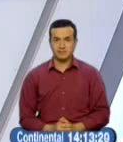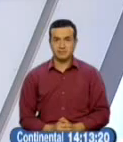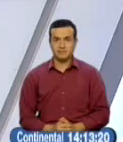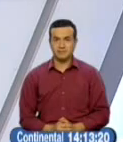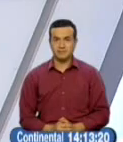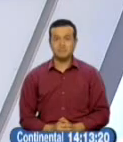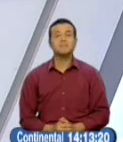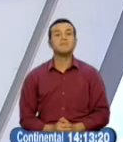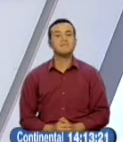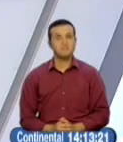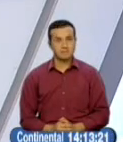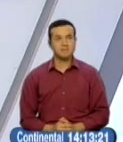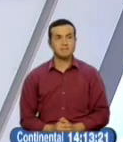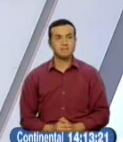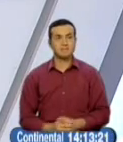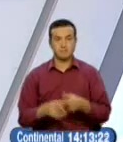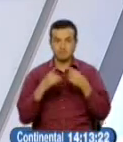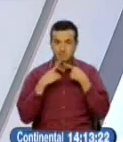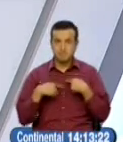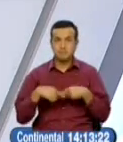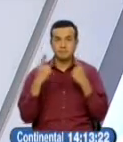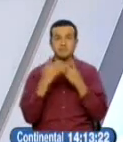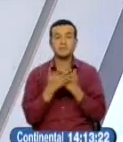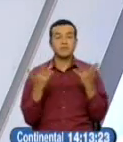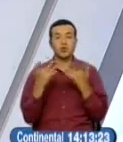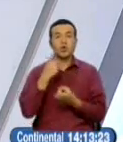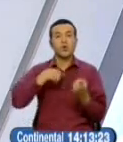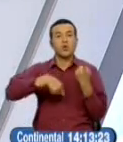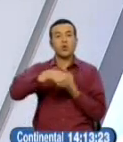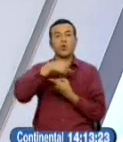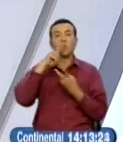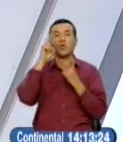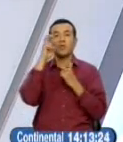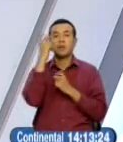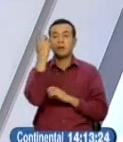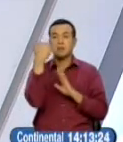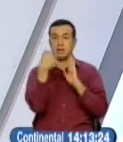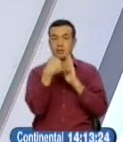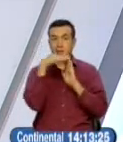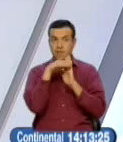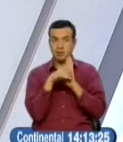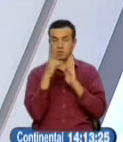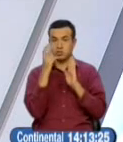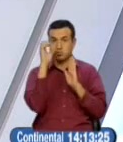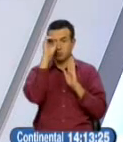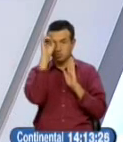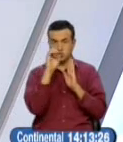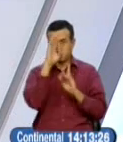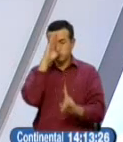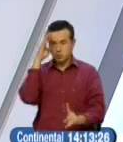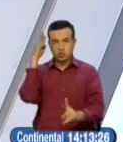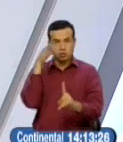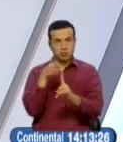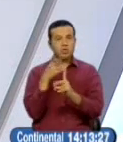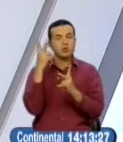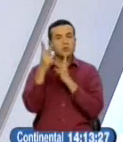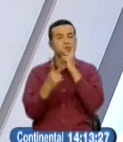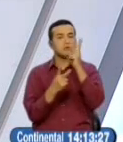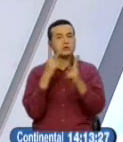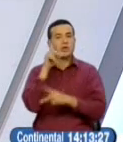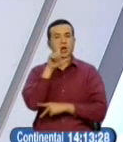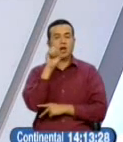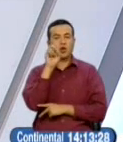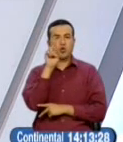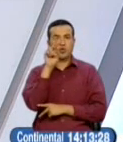Mientras tanto, constatar que se dé cumplimiento sobre el retorno de la tarifa del IVA al 12% fue el objetivo de la visita de